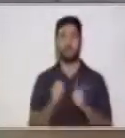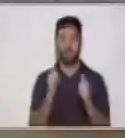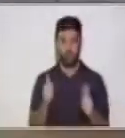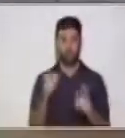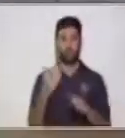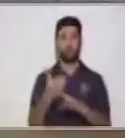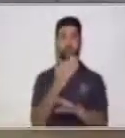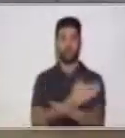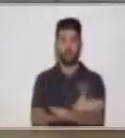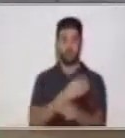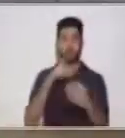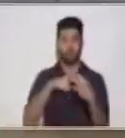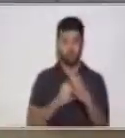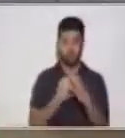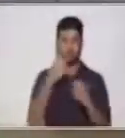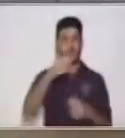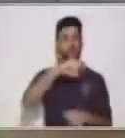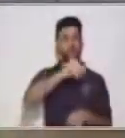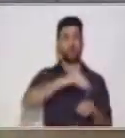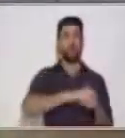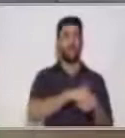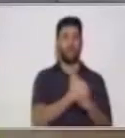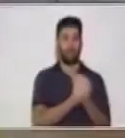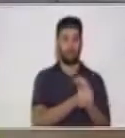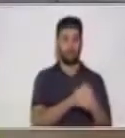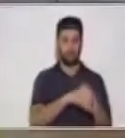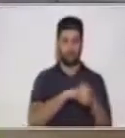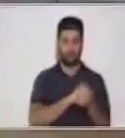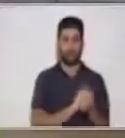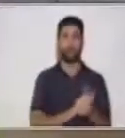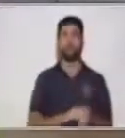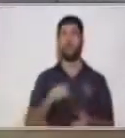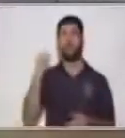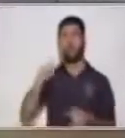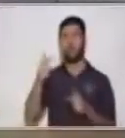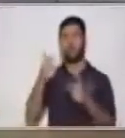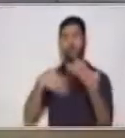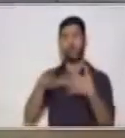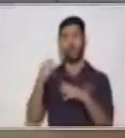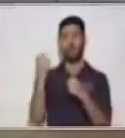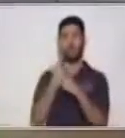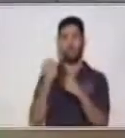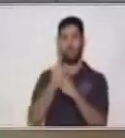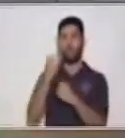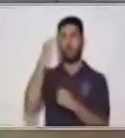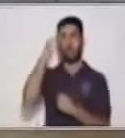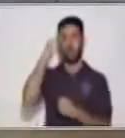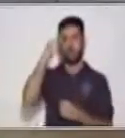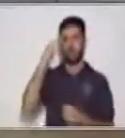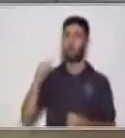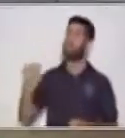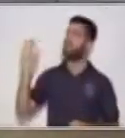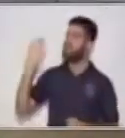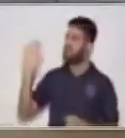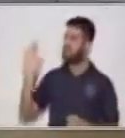tus manos constantemente con agua y jabón. En lengua de señas nos acompaña Pablo. Hola, Pablo.